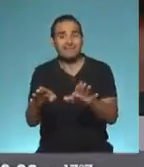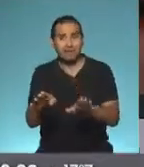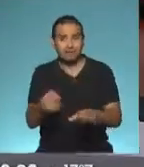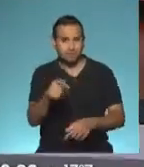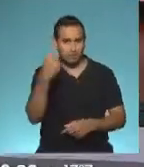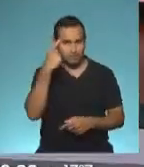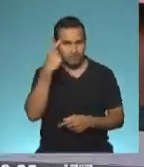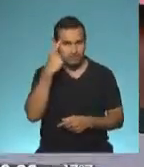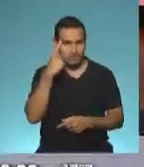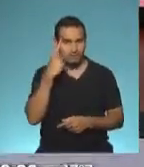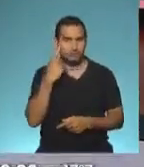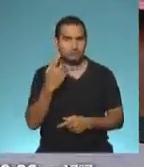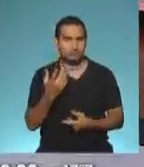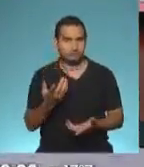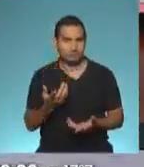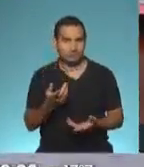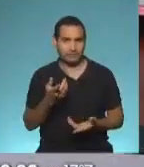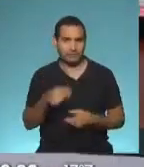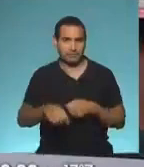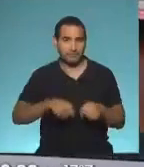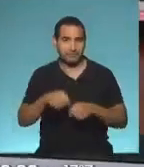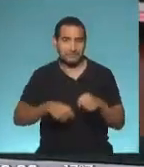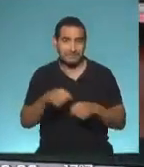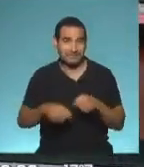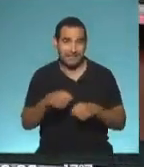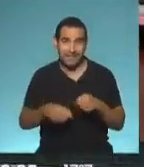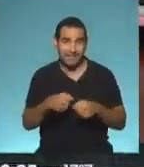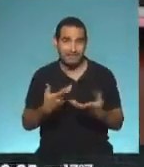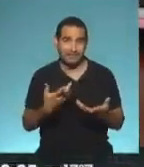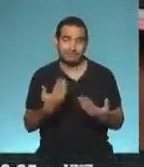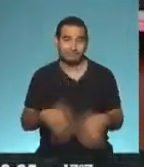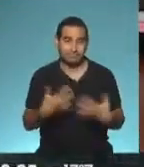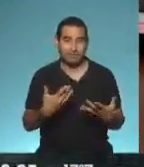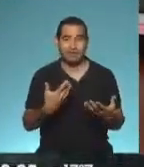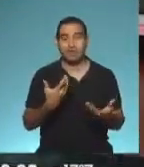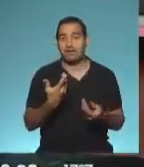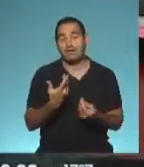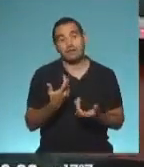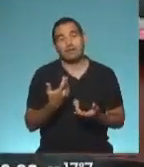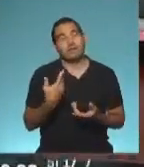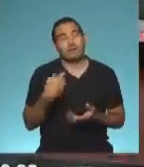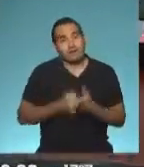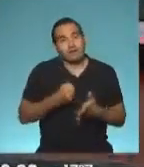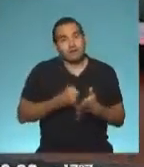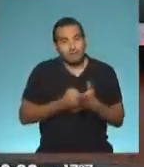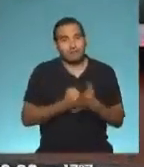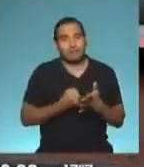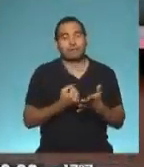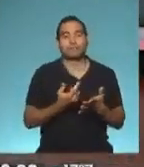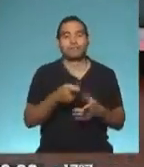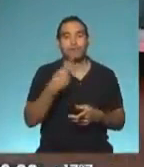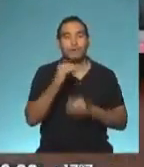habilitadas lo primero que uno se imagina en casa es que las bicicletas que está haciendo cada familia no con la tarjeta de crédito demás pero vamos a hablar de las otras